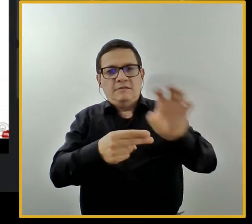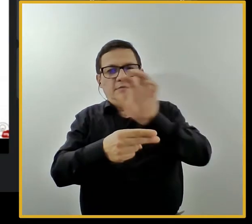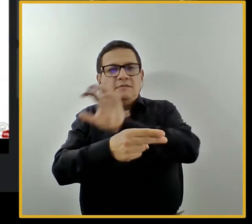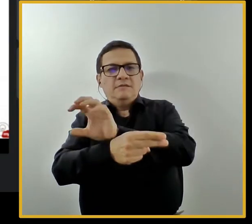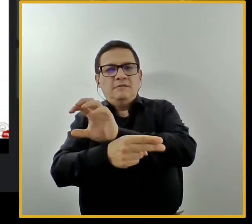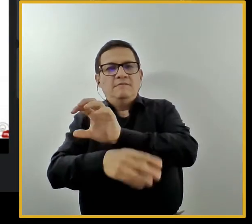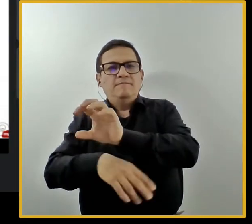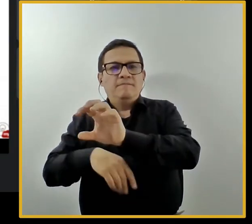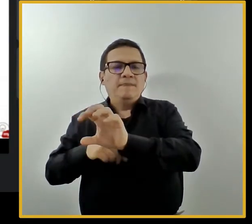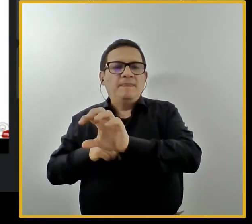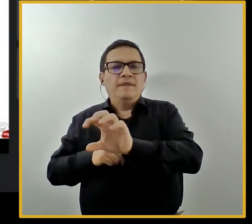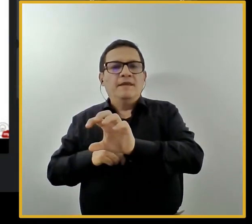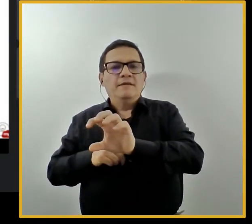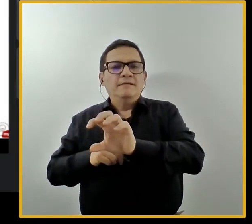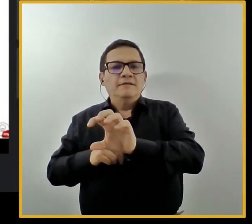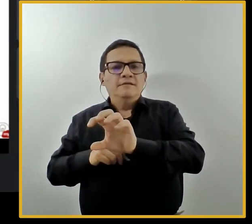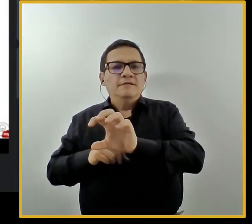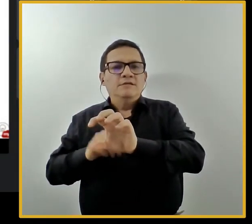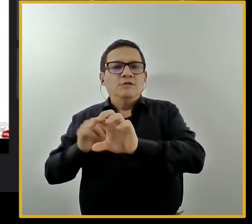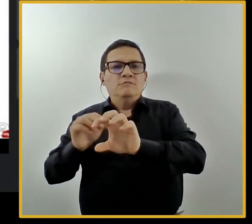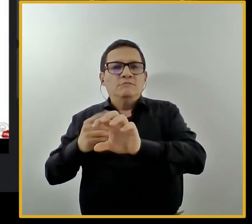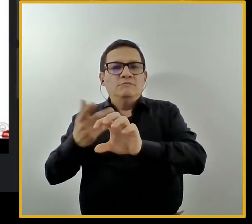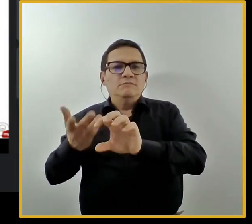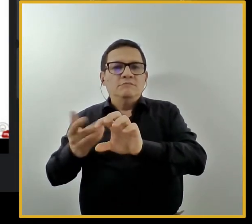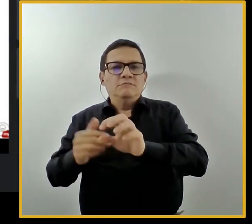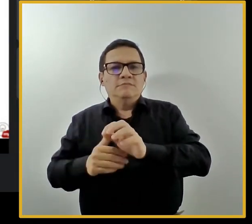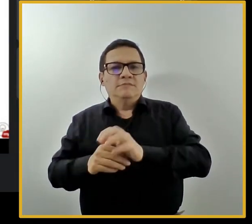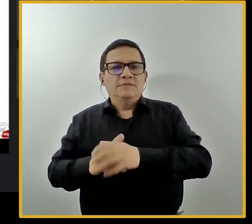a dividir,